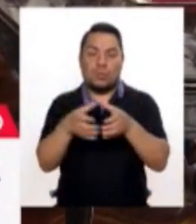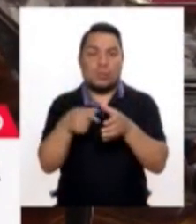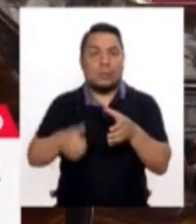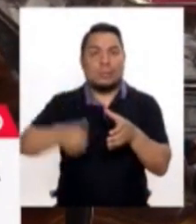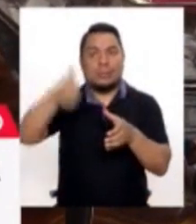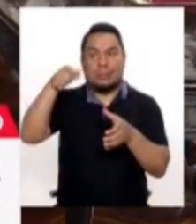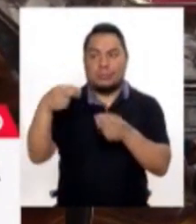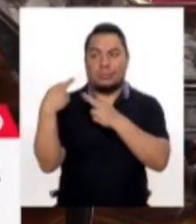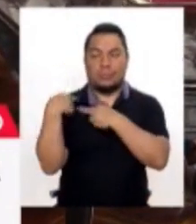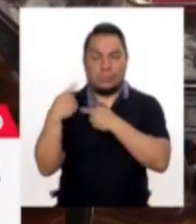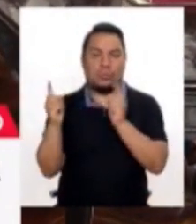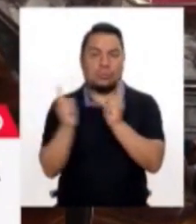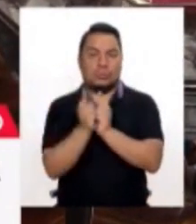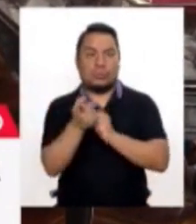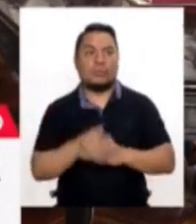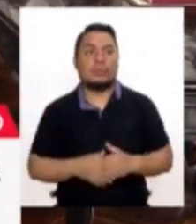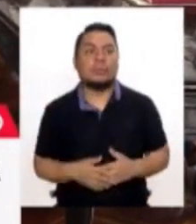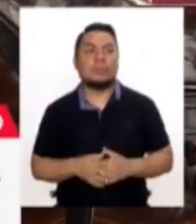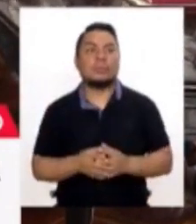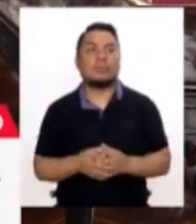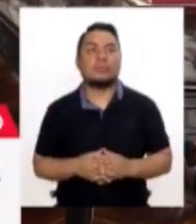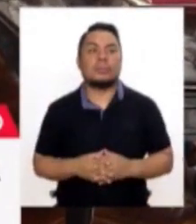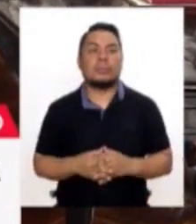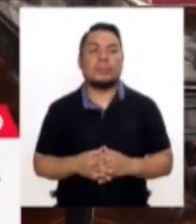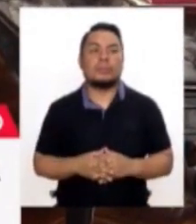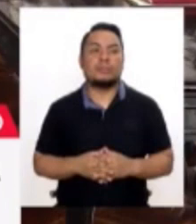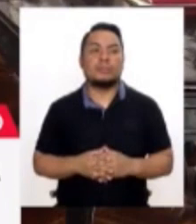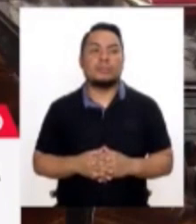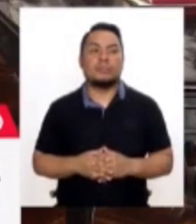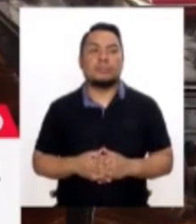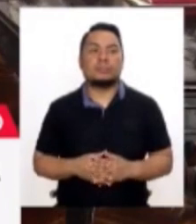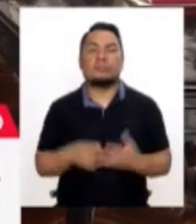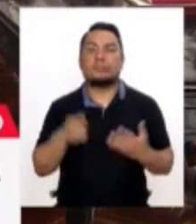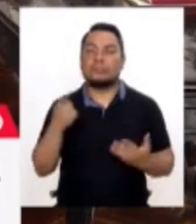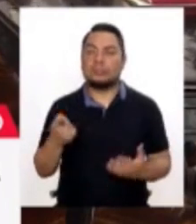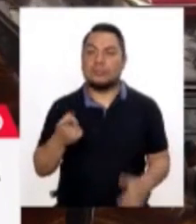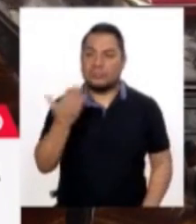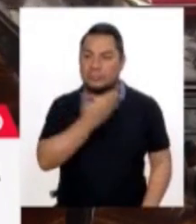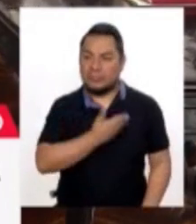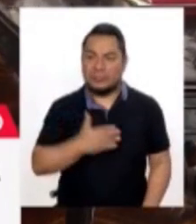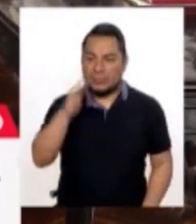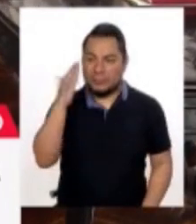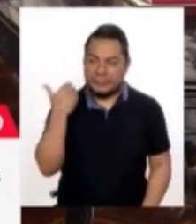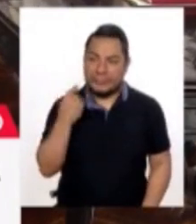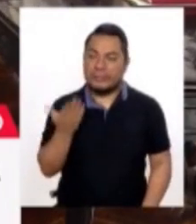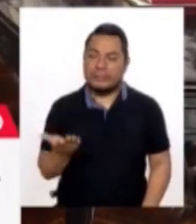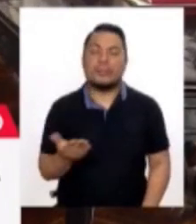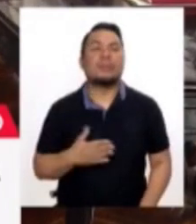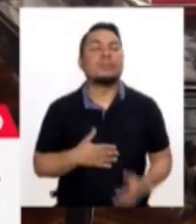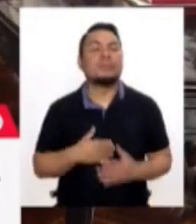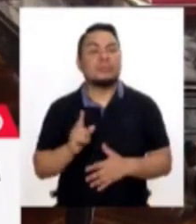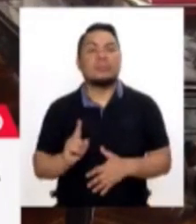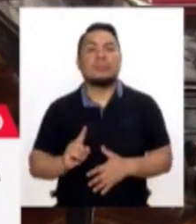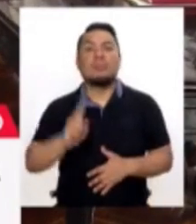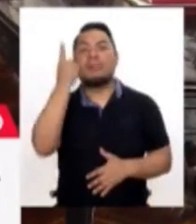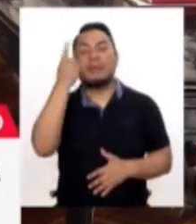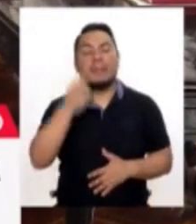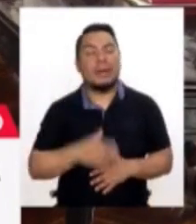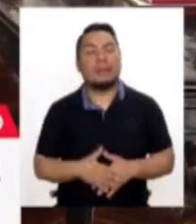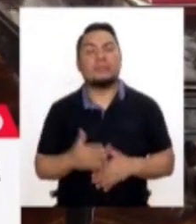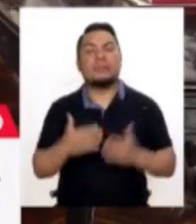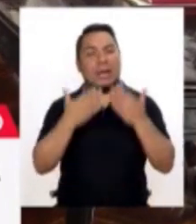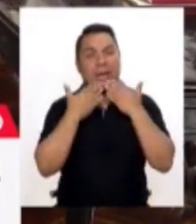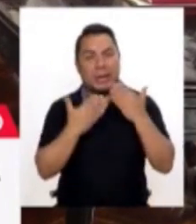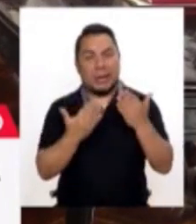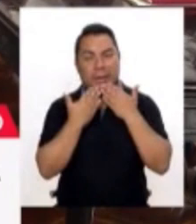Anticorrupción. Boluarte Segarra. En principio estamos muy agradecidos por su presencia y por